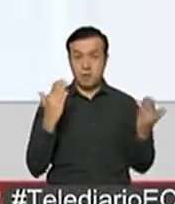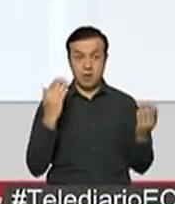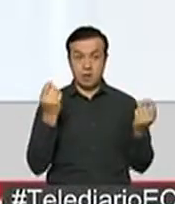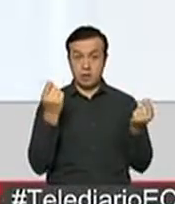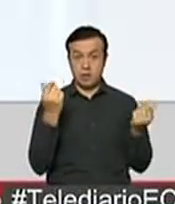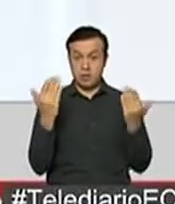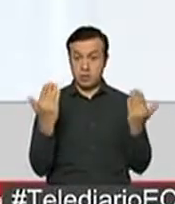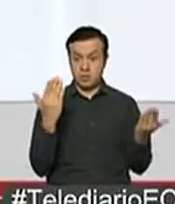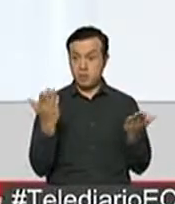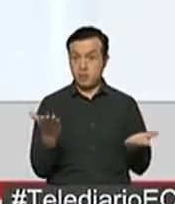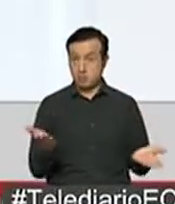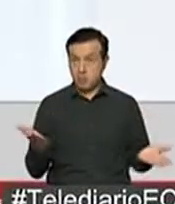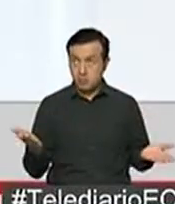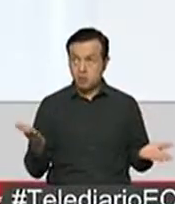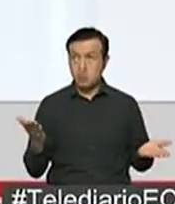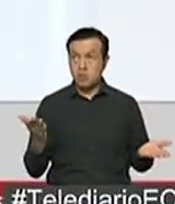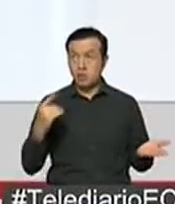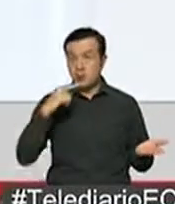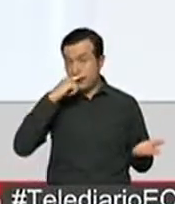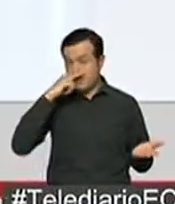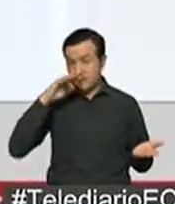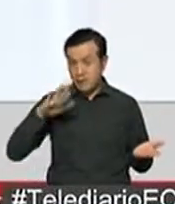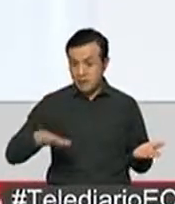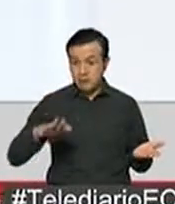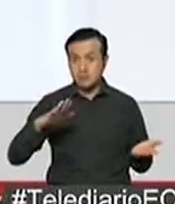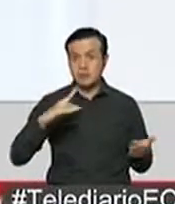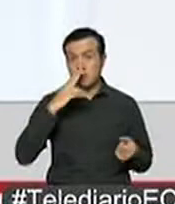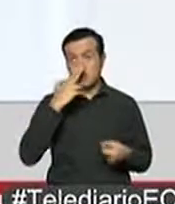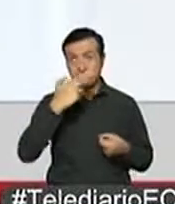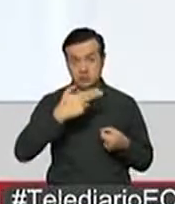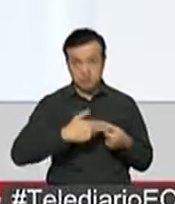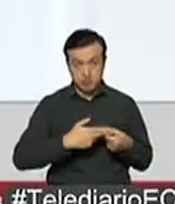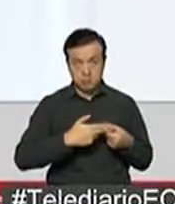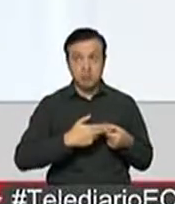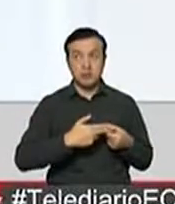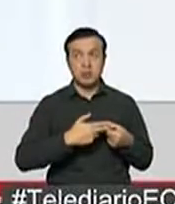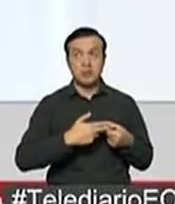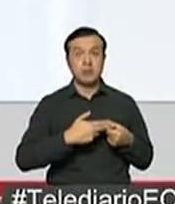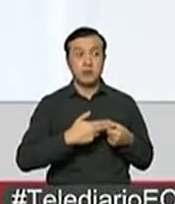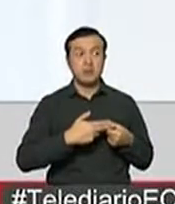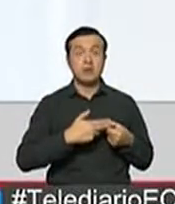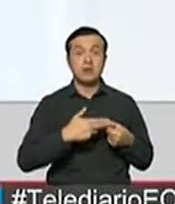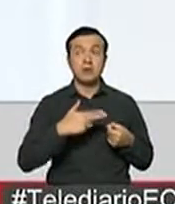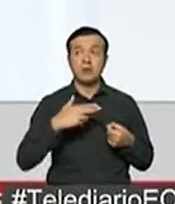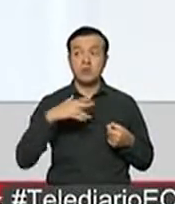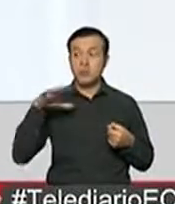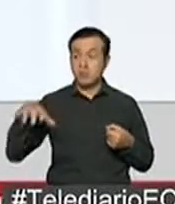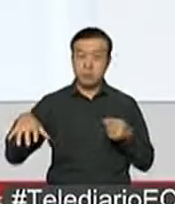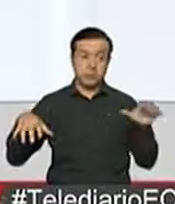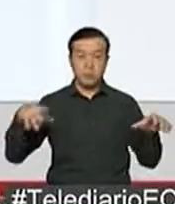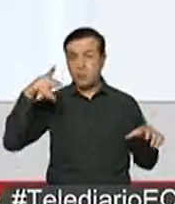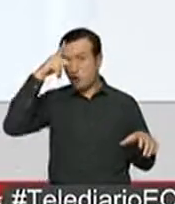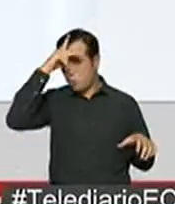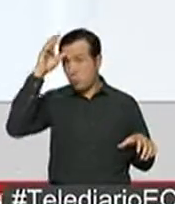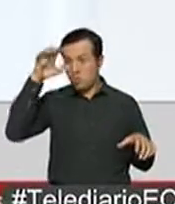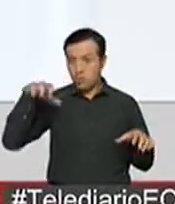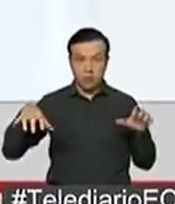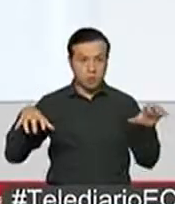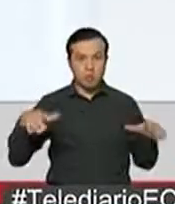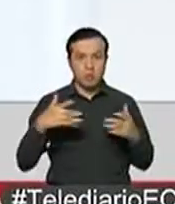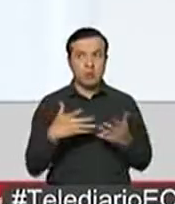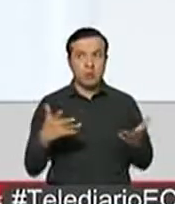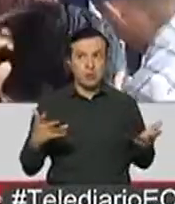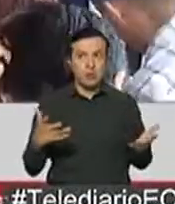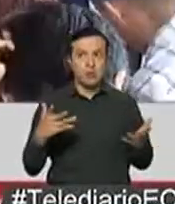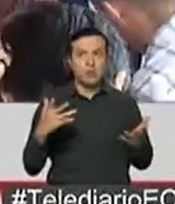en el que se consigue o gas licuado de petróleo o combustible gasolina en alguna de nuestras dos fronteras el incentivo para el contrabando